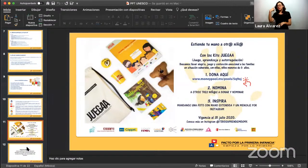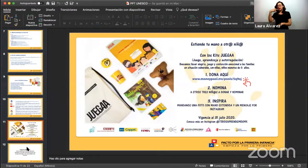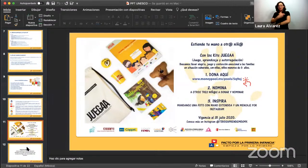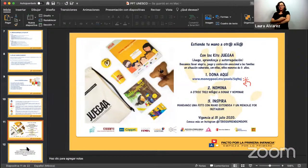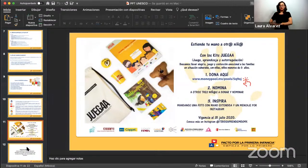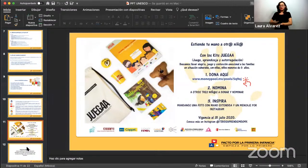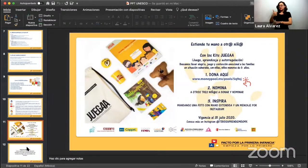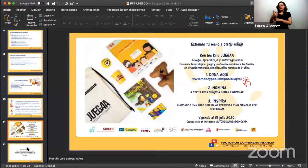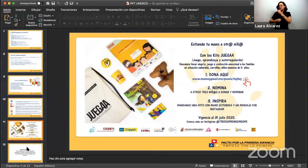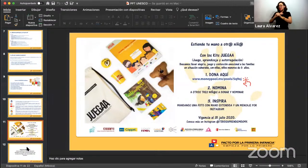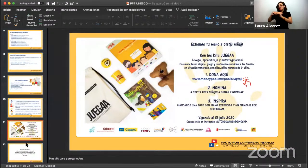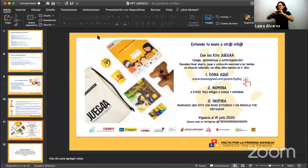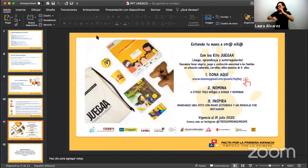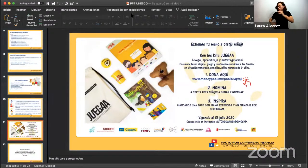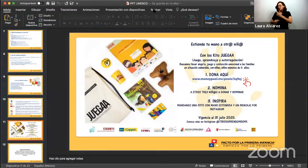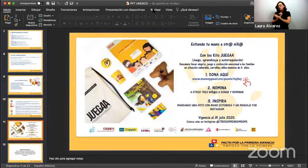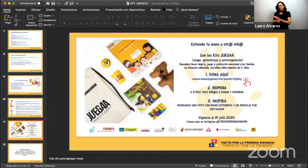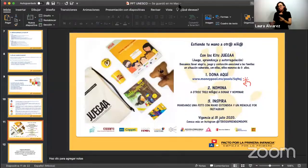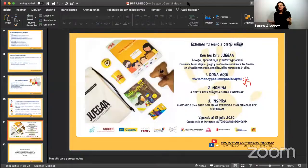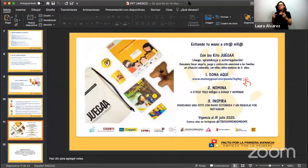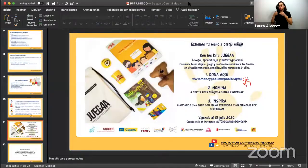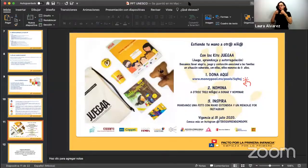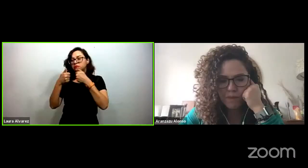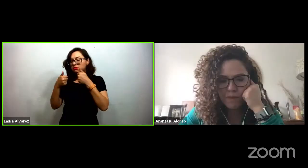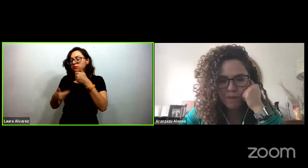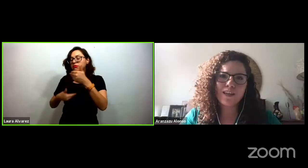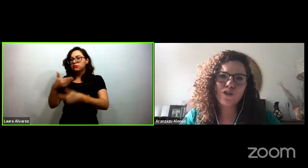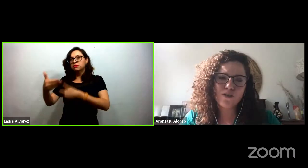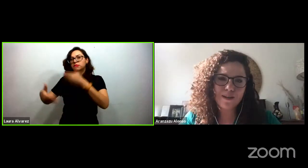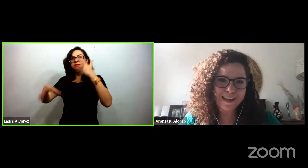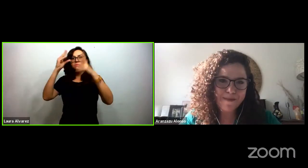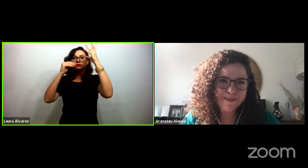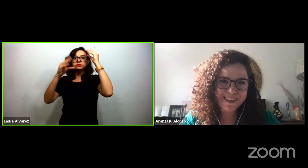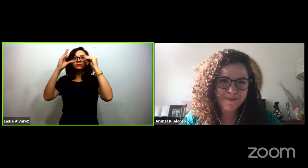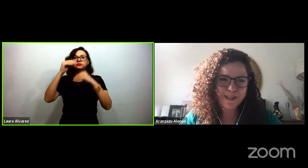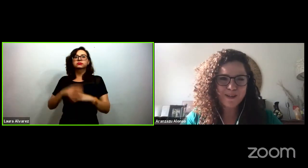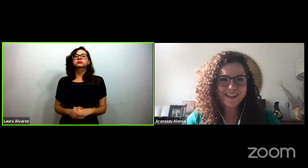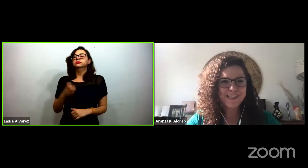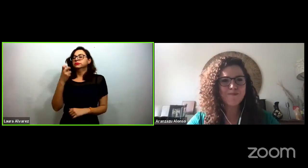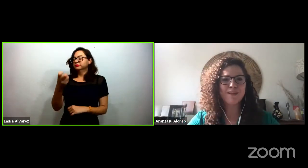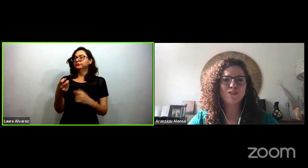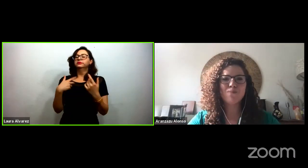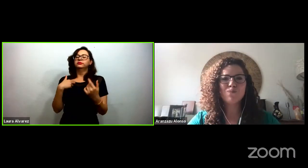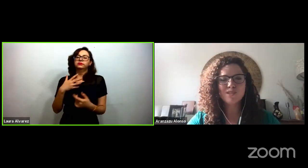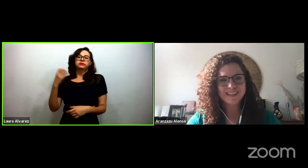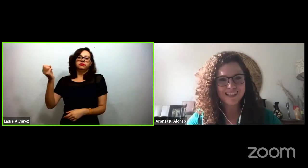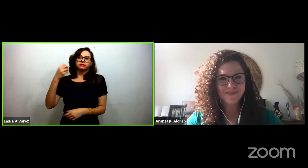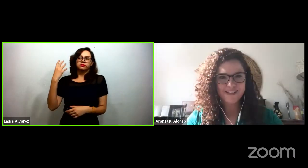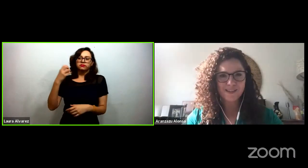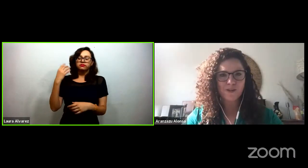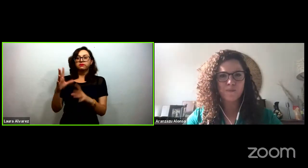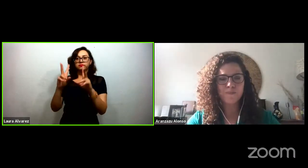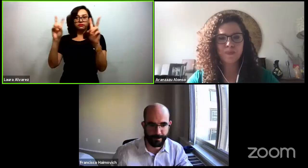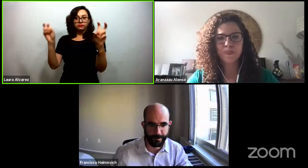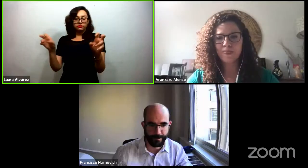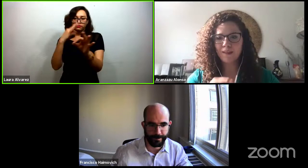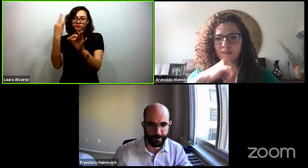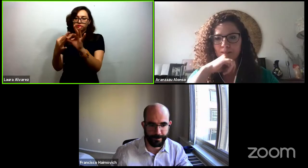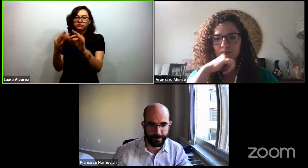procesos de aprendizaje con eso yo cerraría mi participación en este momento muchas gracias Francisco